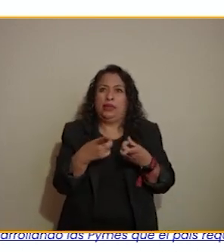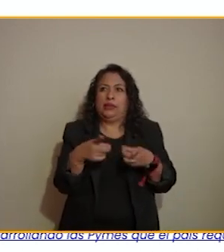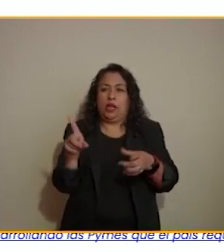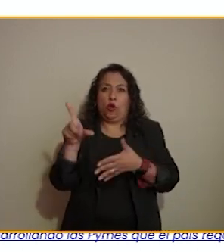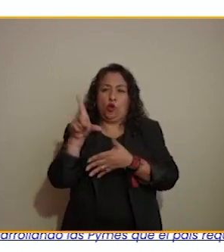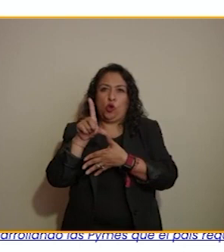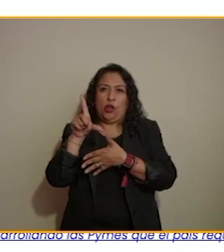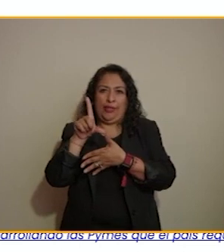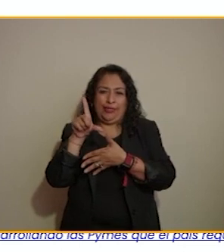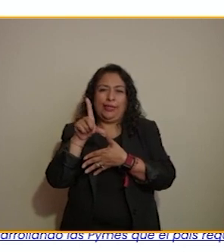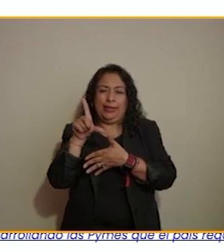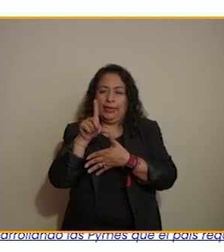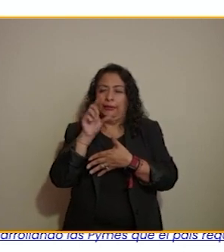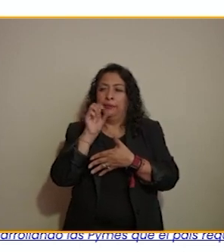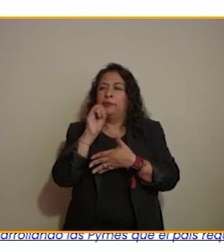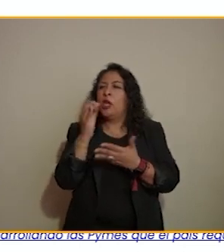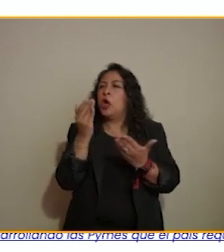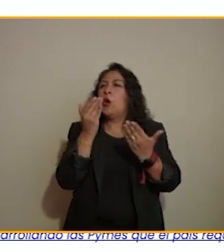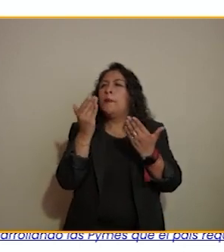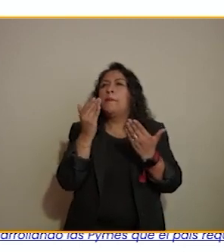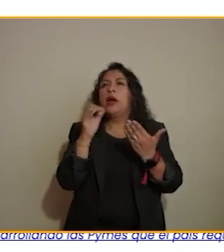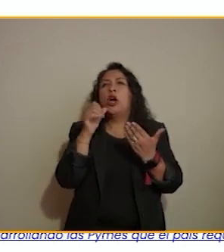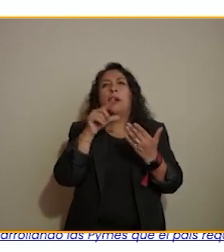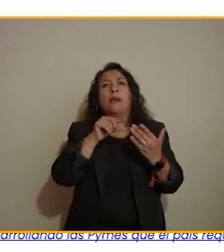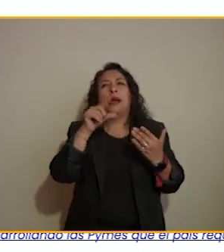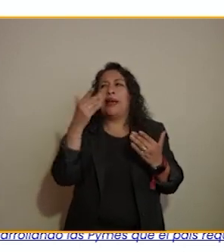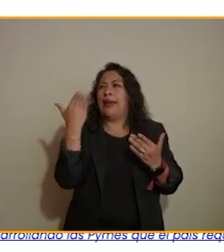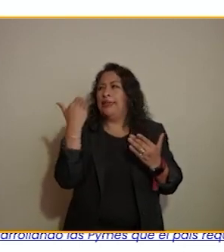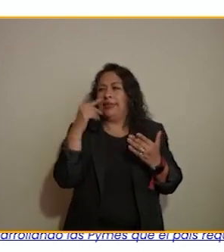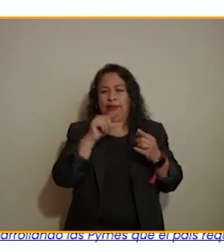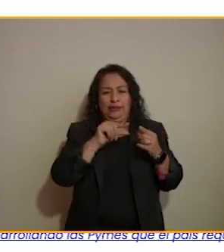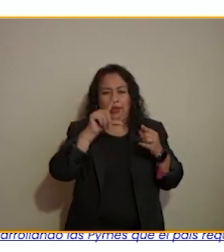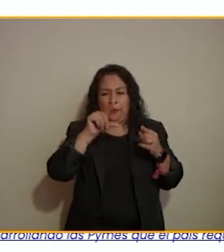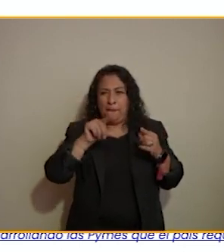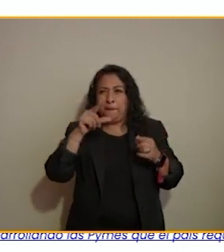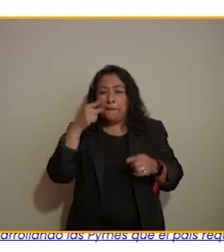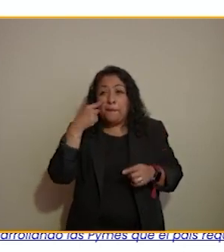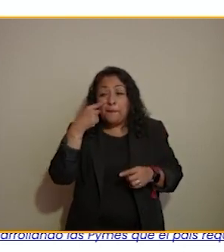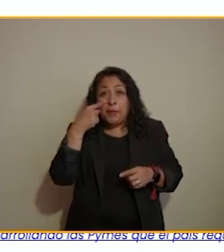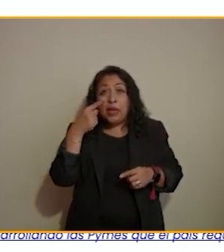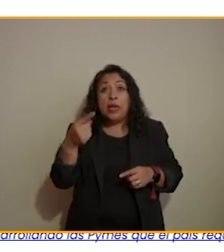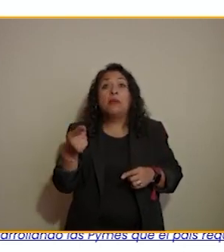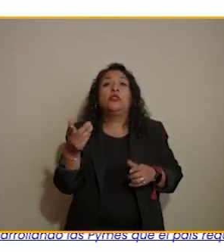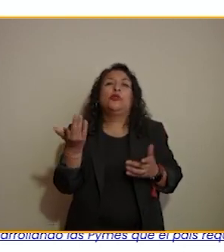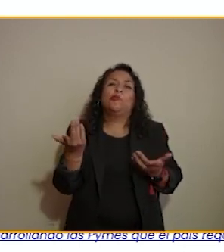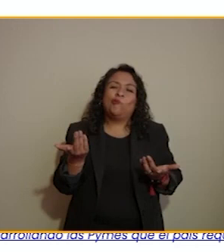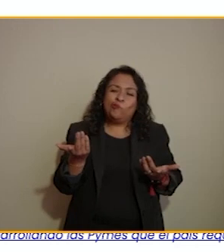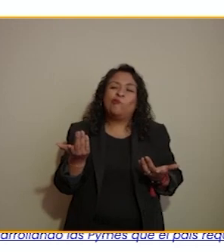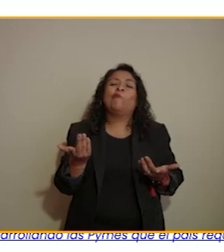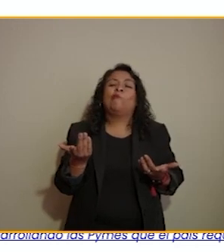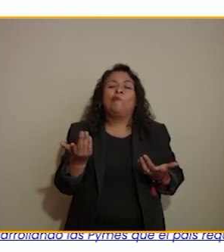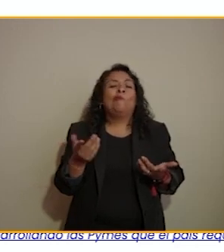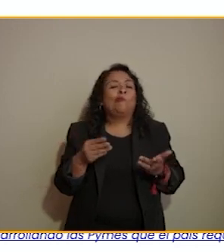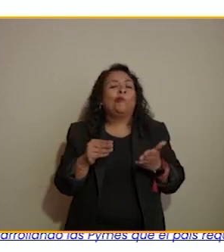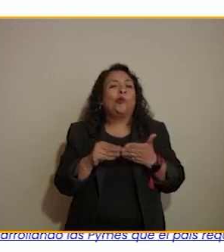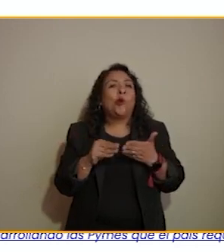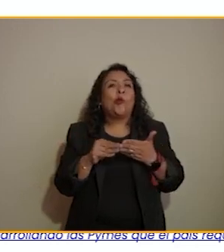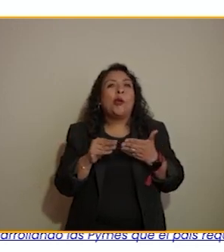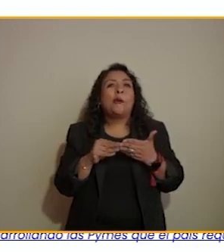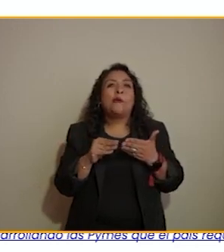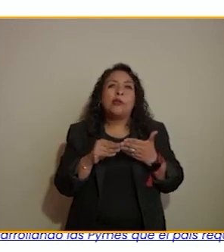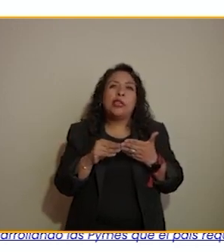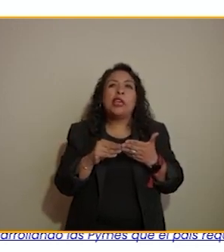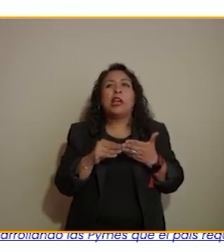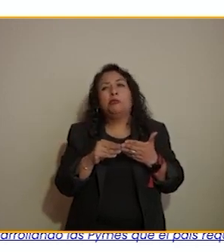América Latina, comparen contra las gráficas anteriores y veamos que de todas maneras nos hemos mantenido en una